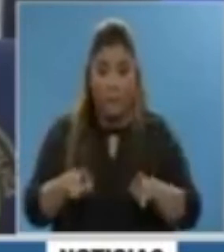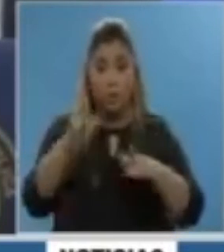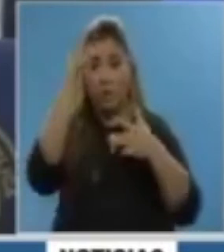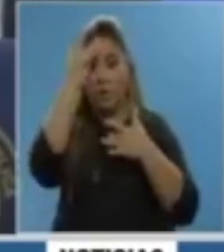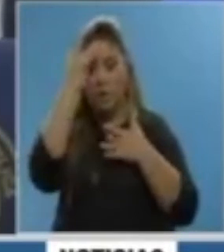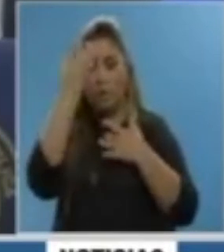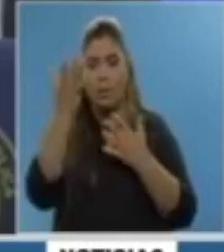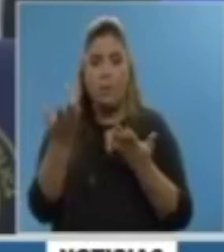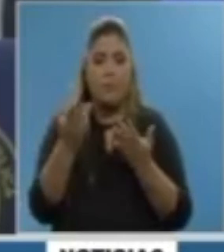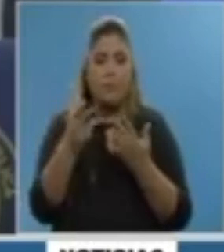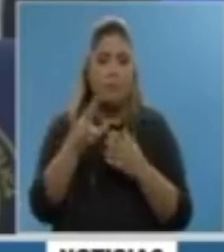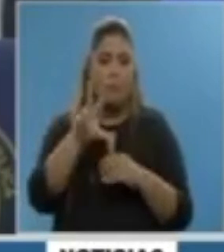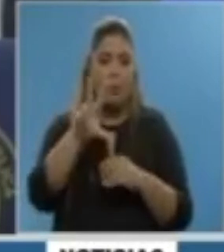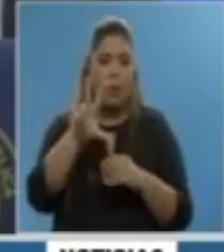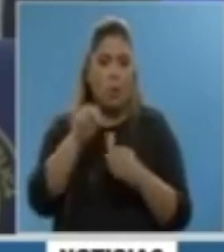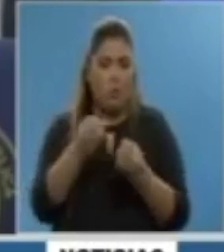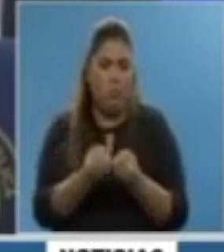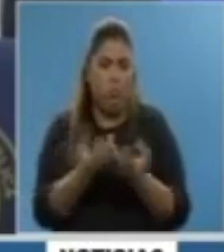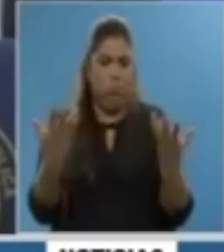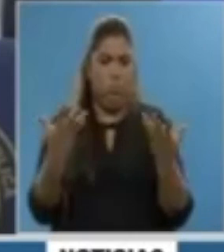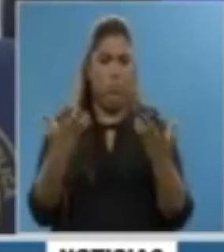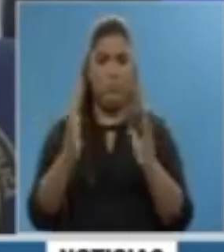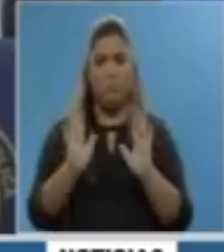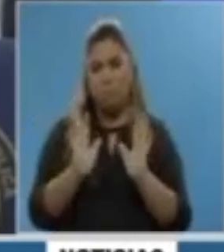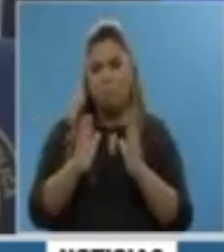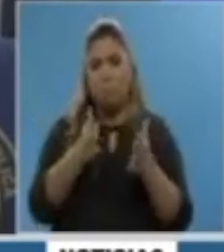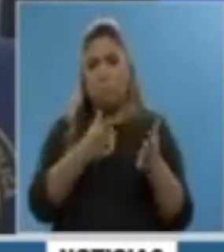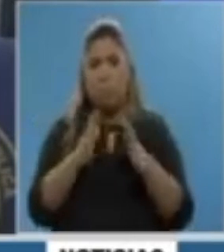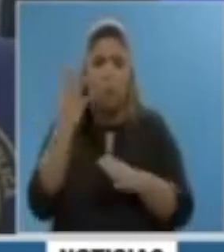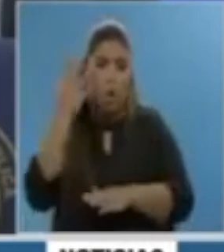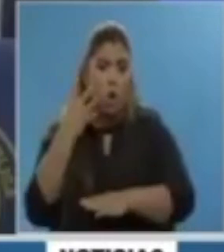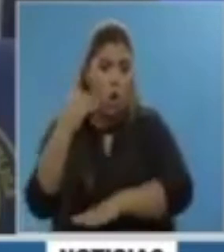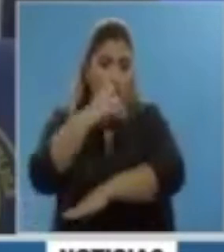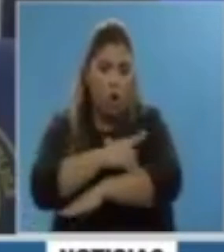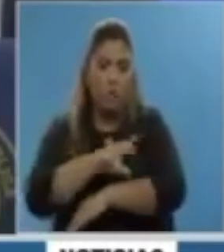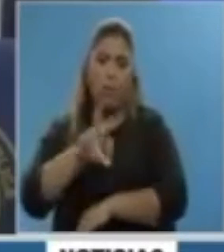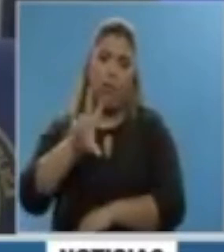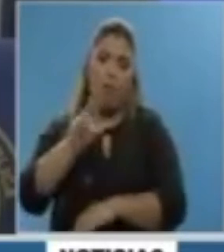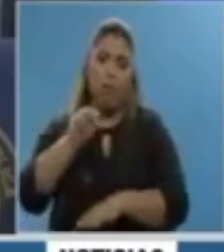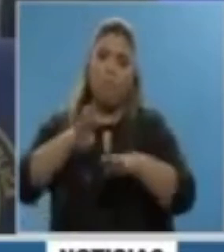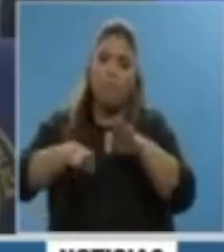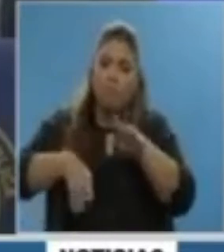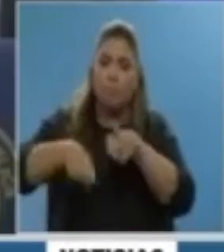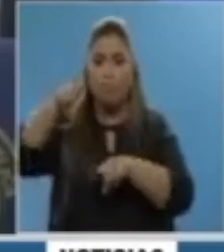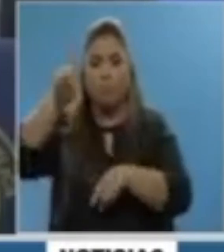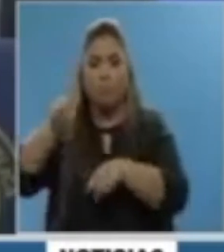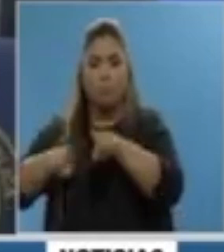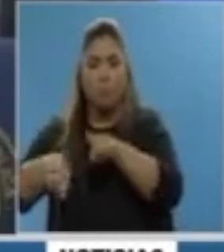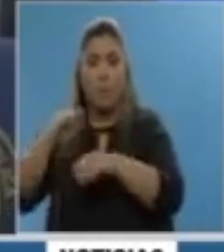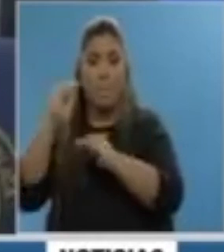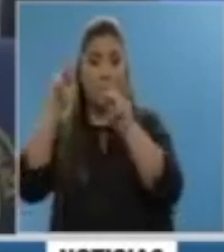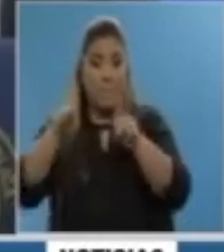no se mantiene reportando casos diariamente, ni tampoco alcanzan a ser ni siquiera mayor